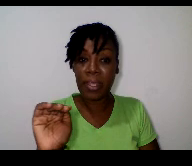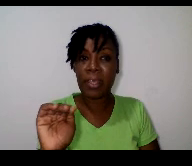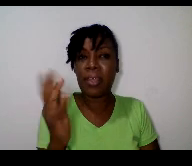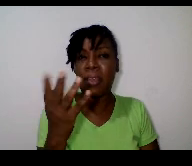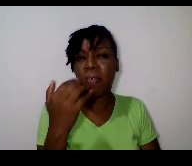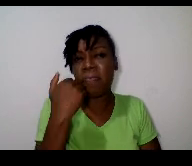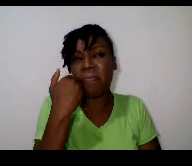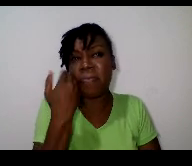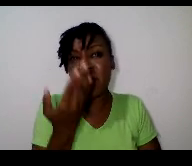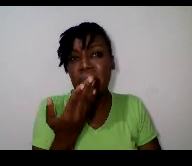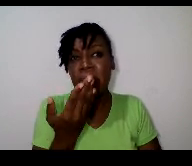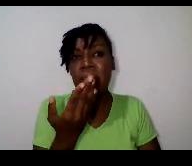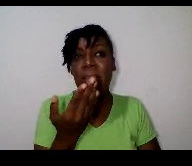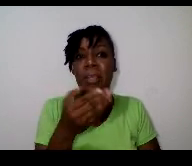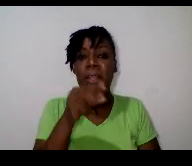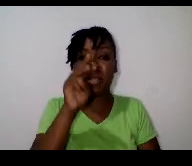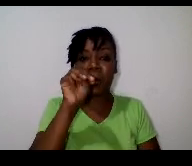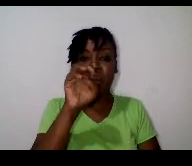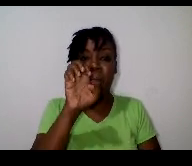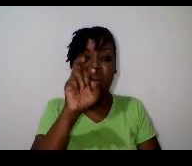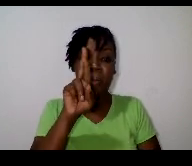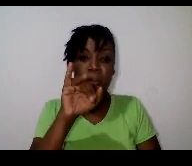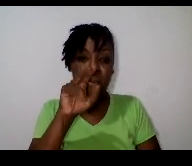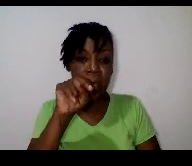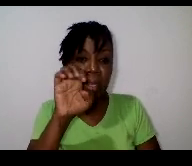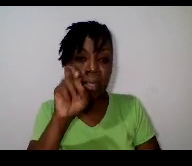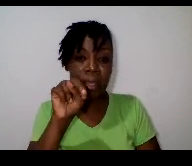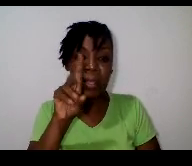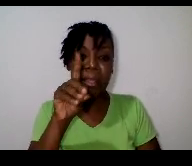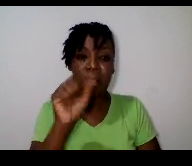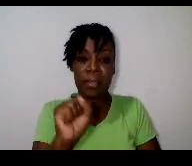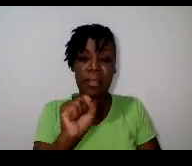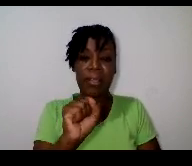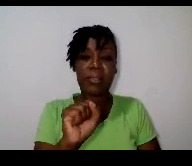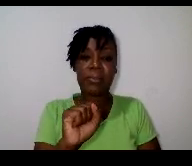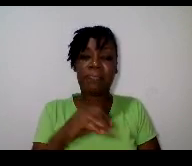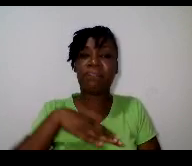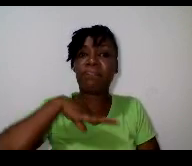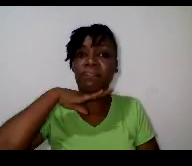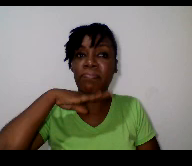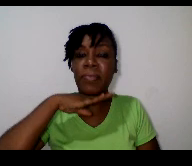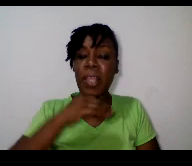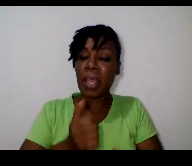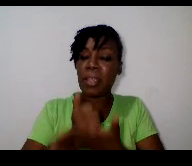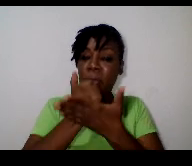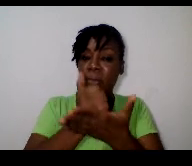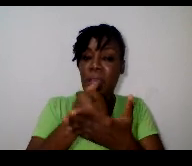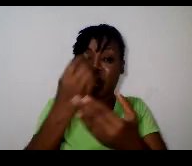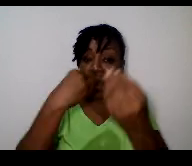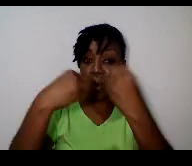facilitar, digamos, meriendas que sean sustentosas, ayudar a que coman de una forma